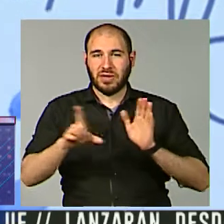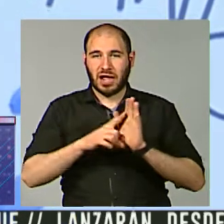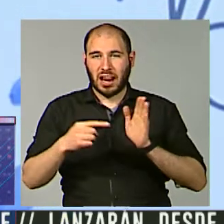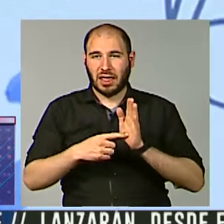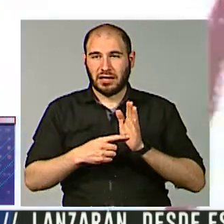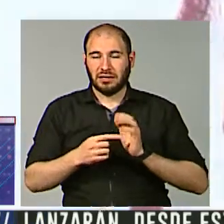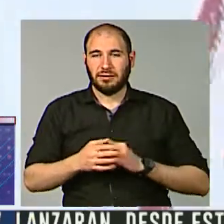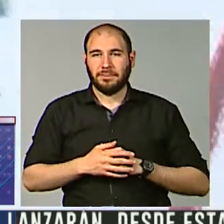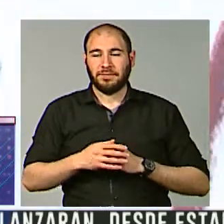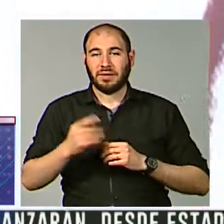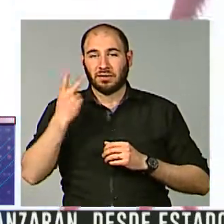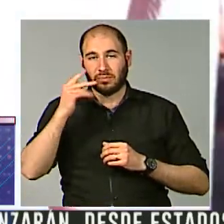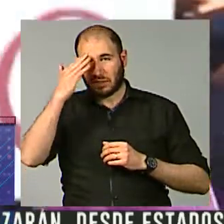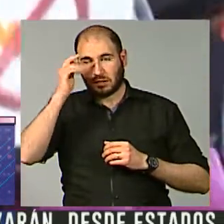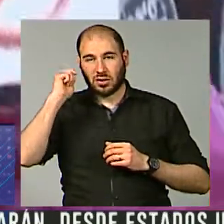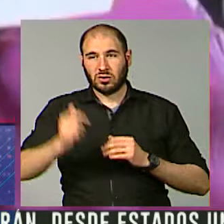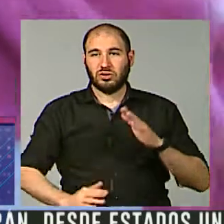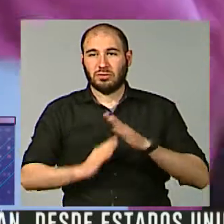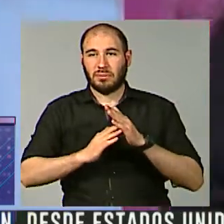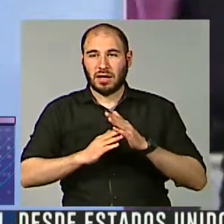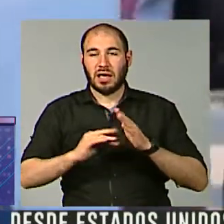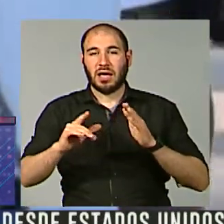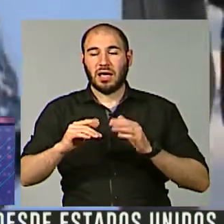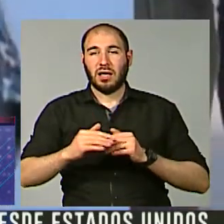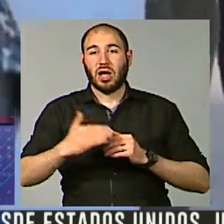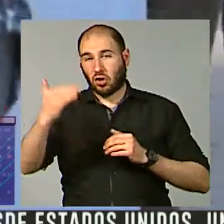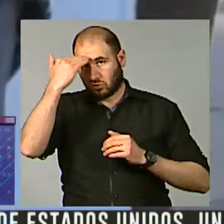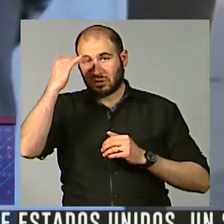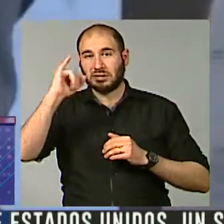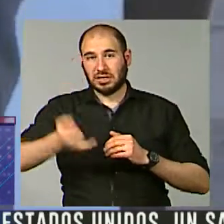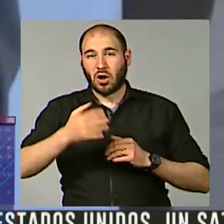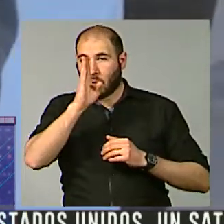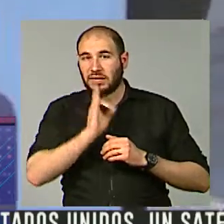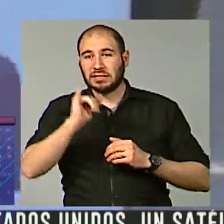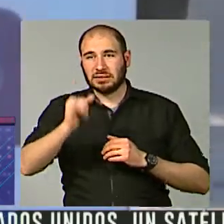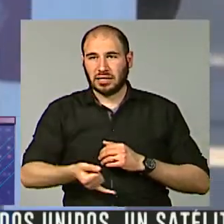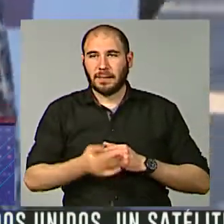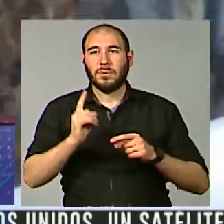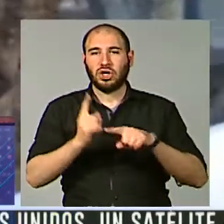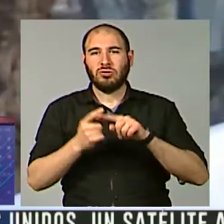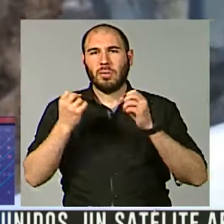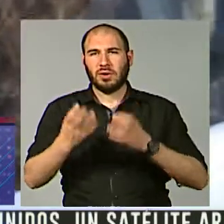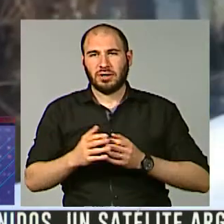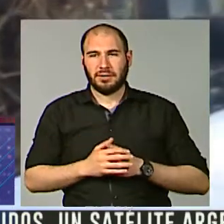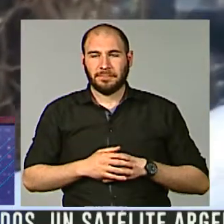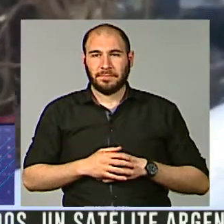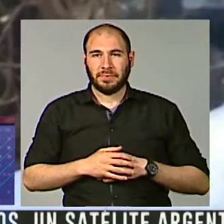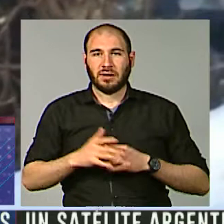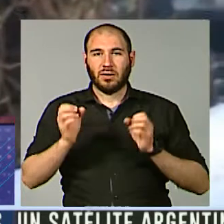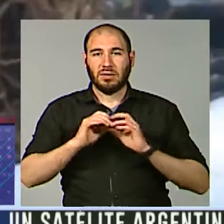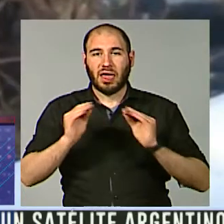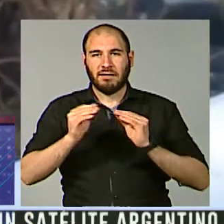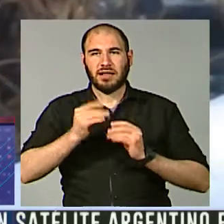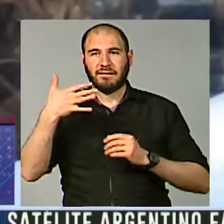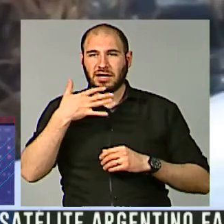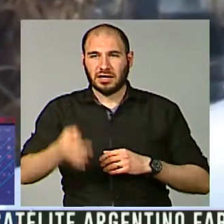que en 2015 la Suprema Corte de Justicia declaró inconstitucional, son positivas porque van a posibilitar iniciar un debate